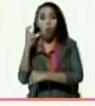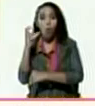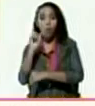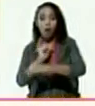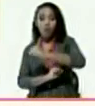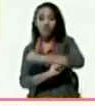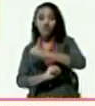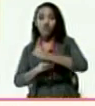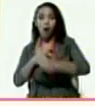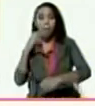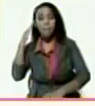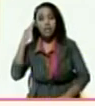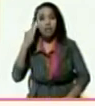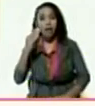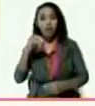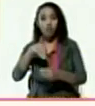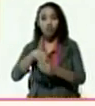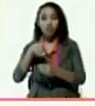militares instaladas.